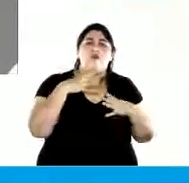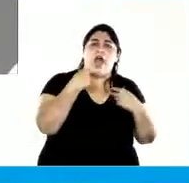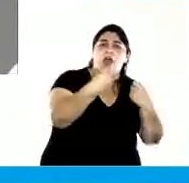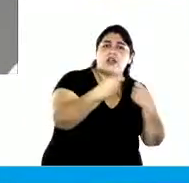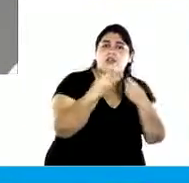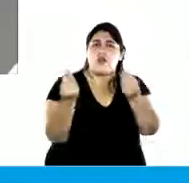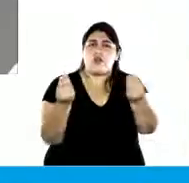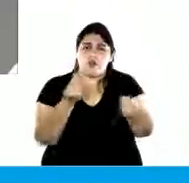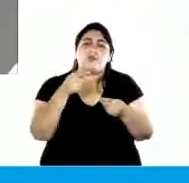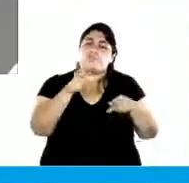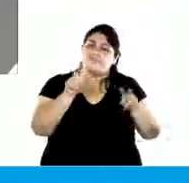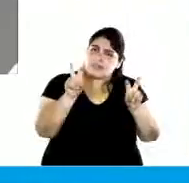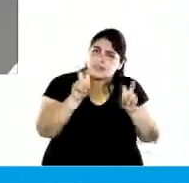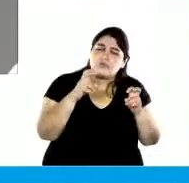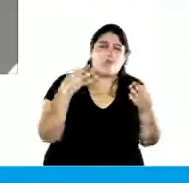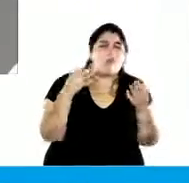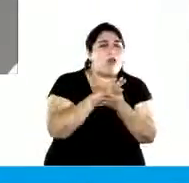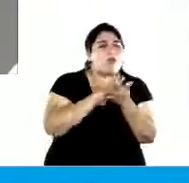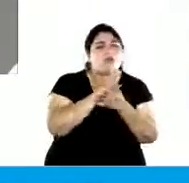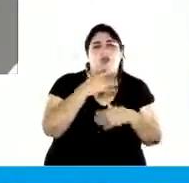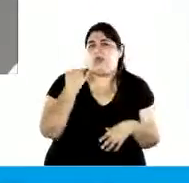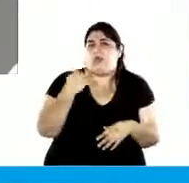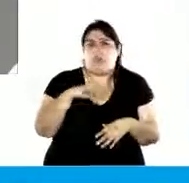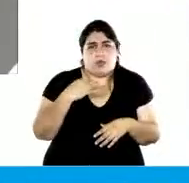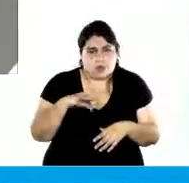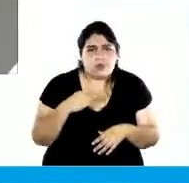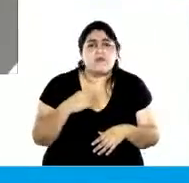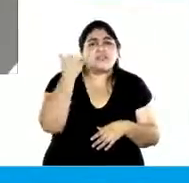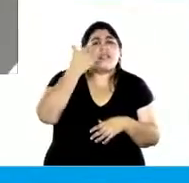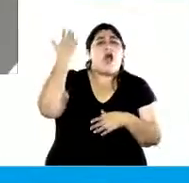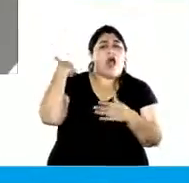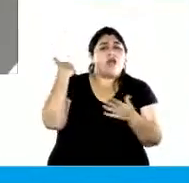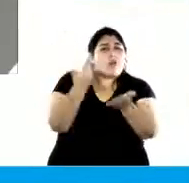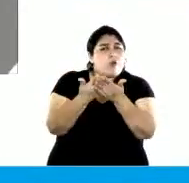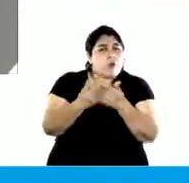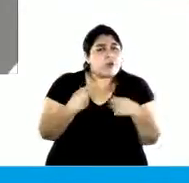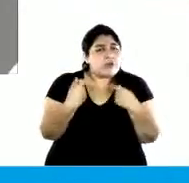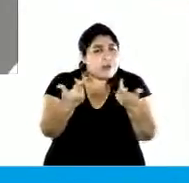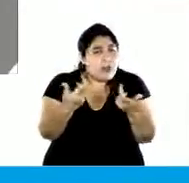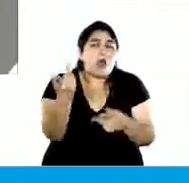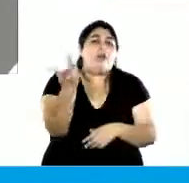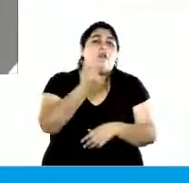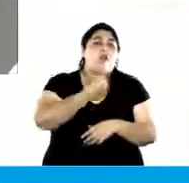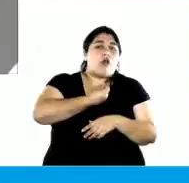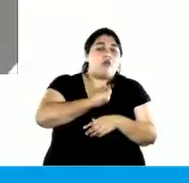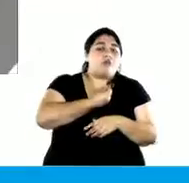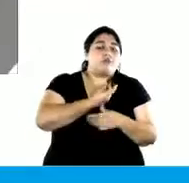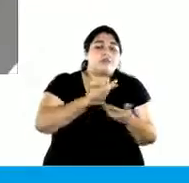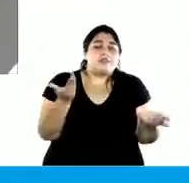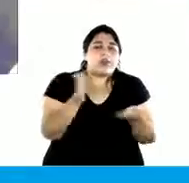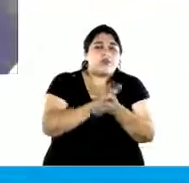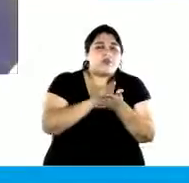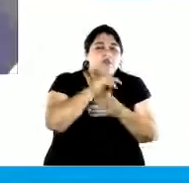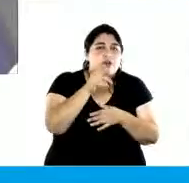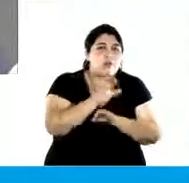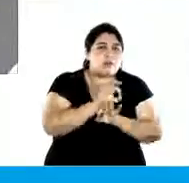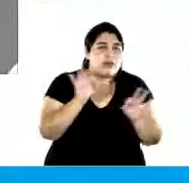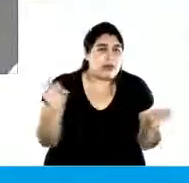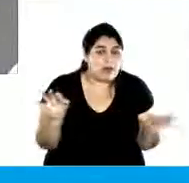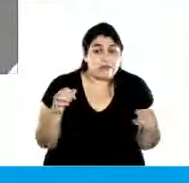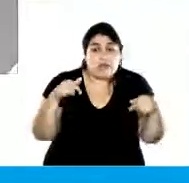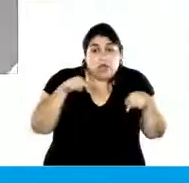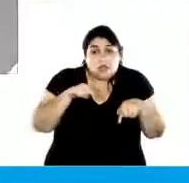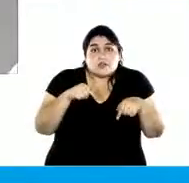diciendo que es un tema que hay que resolver. Yo se lo había planteado el año pasado. Lamentablemente no hubo una resolución y ahora podríamos